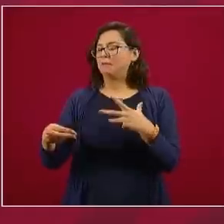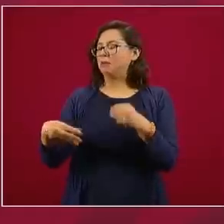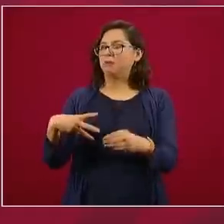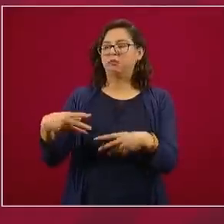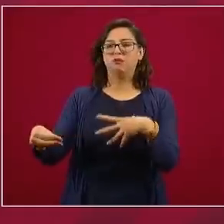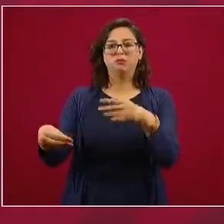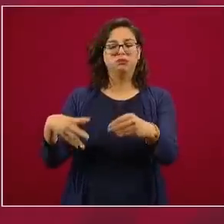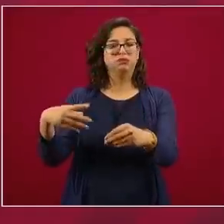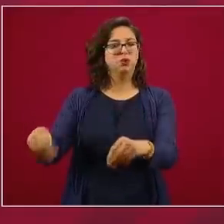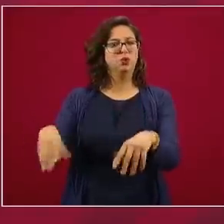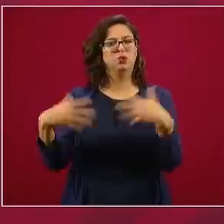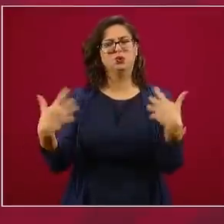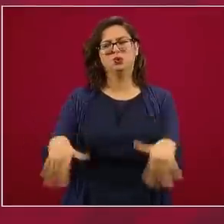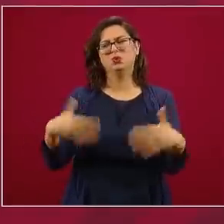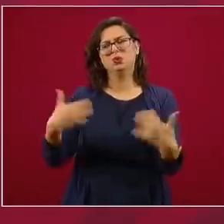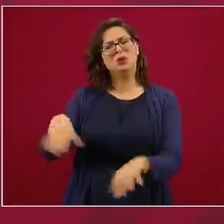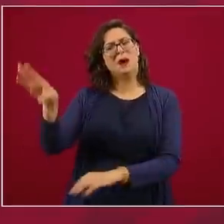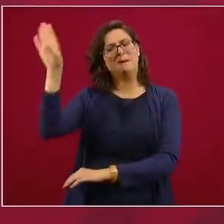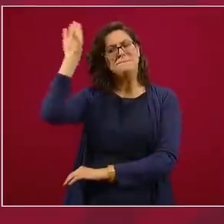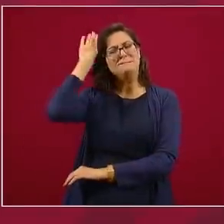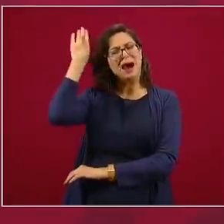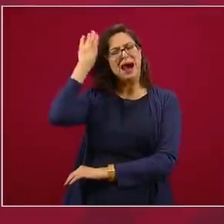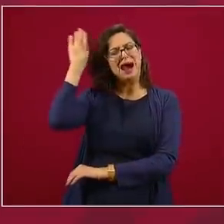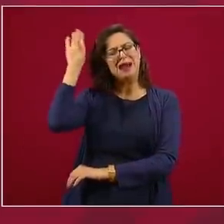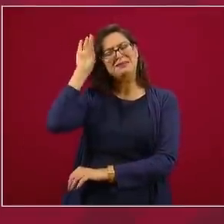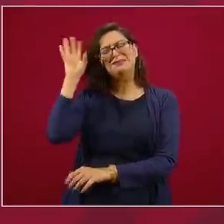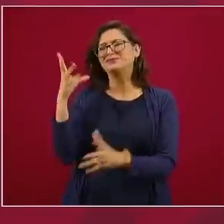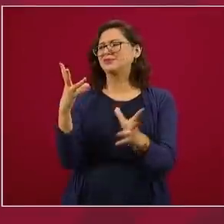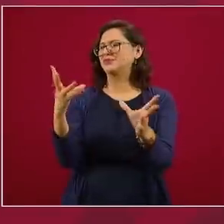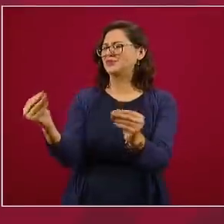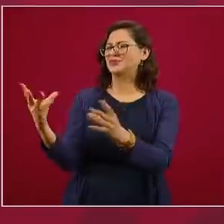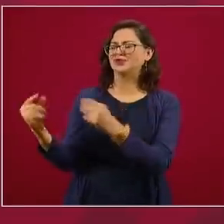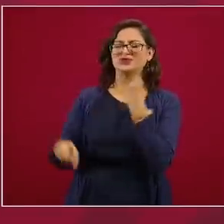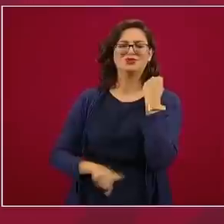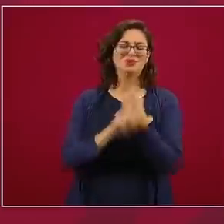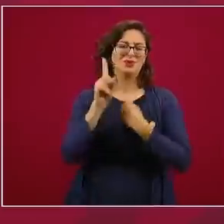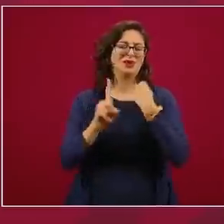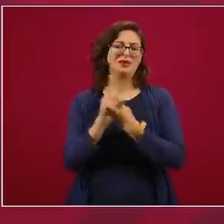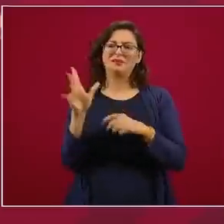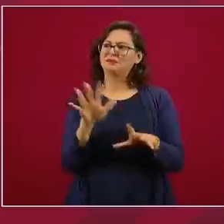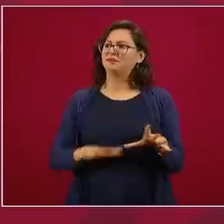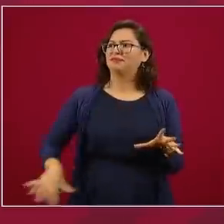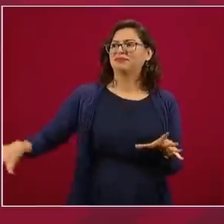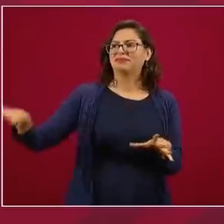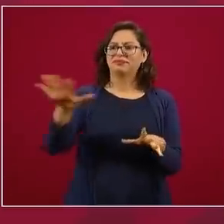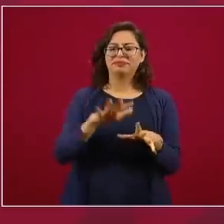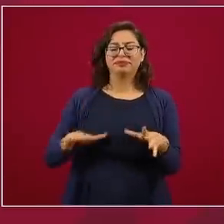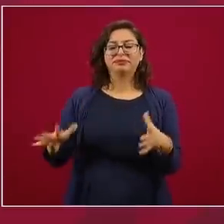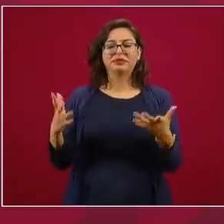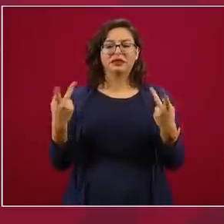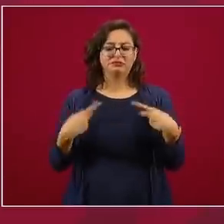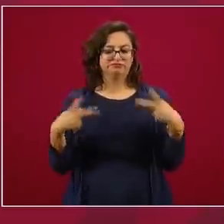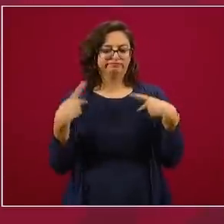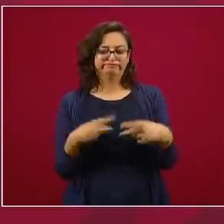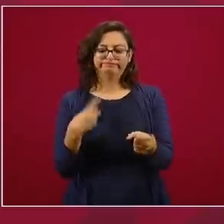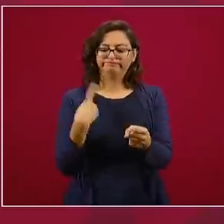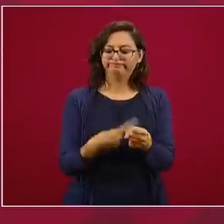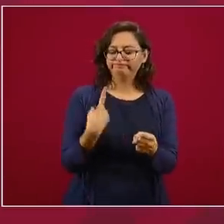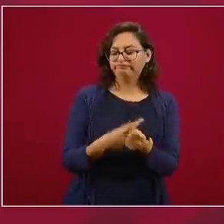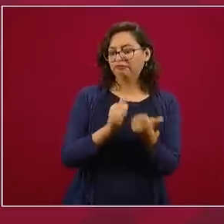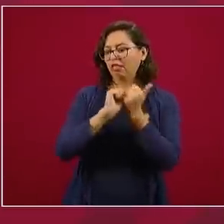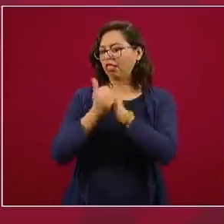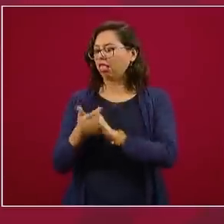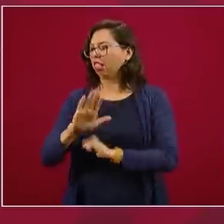un lugar preponderante, un lugar principal en los problemas de salud pública, las razones por las que la gente enferma y la gente